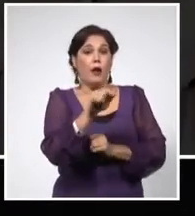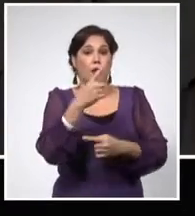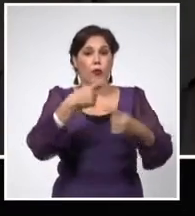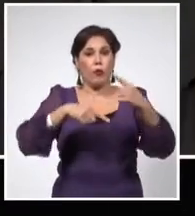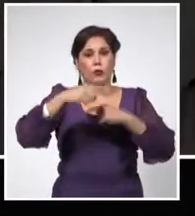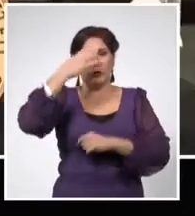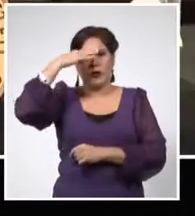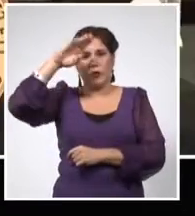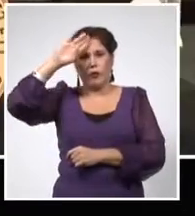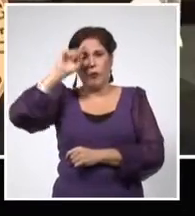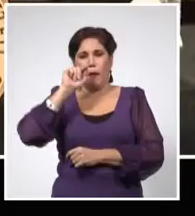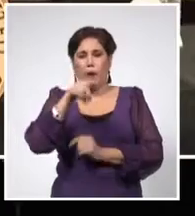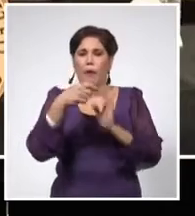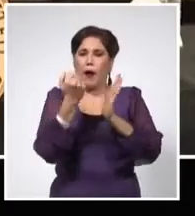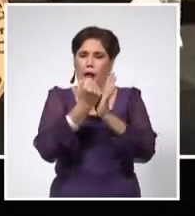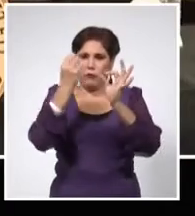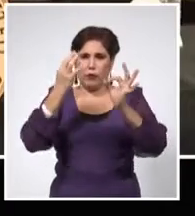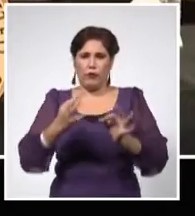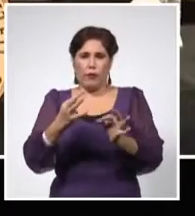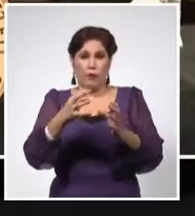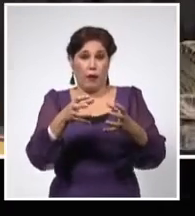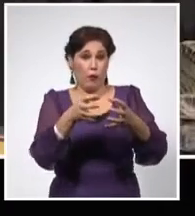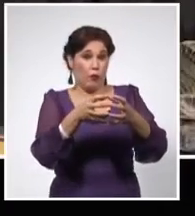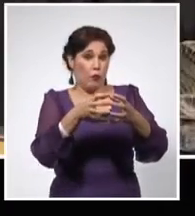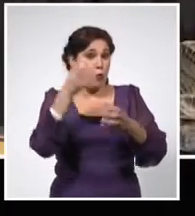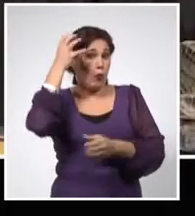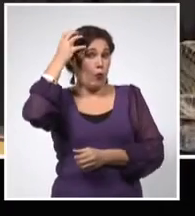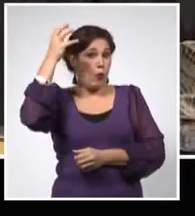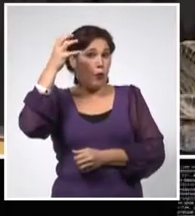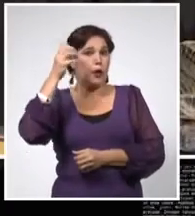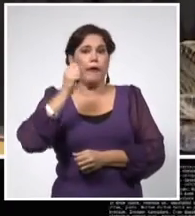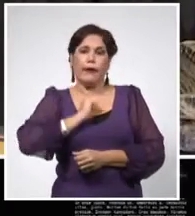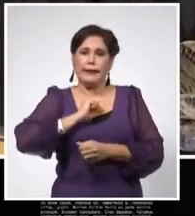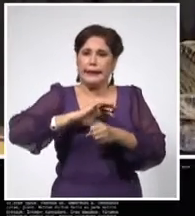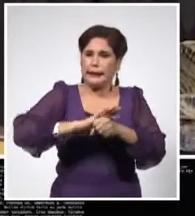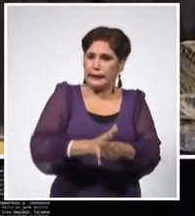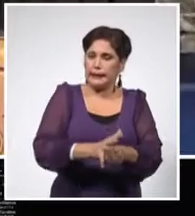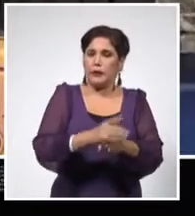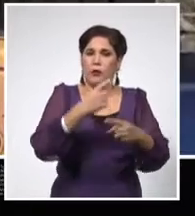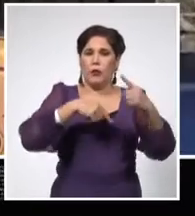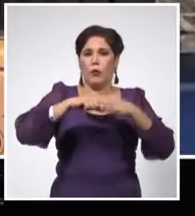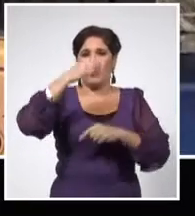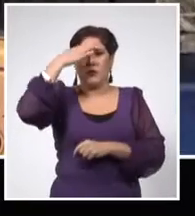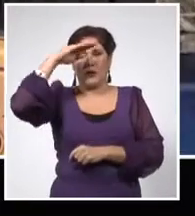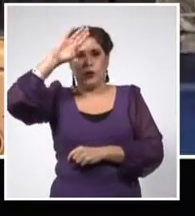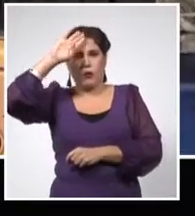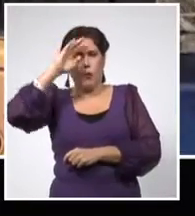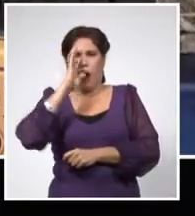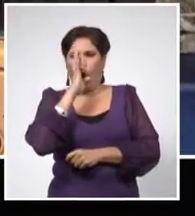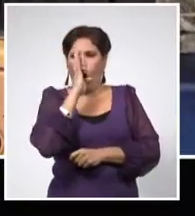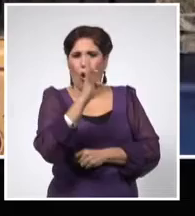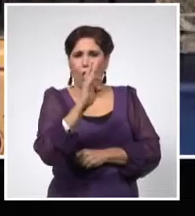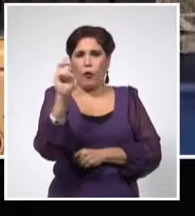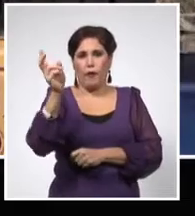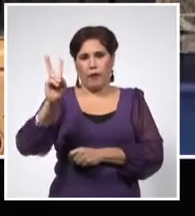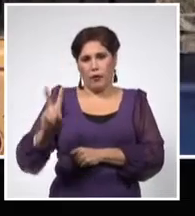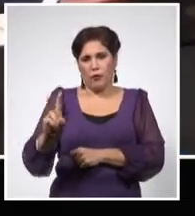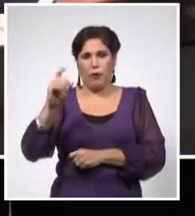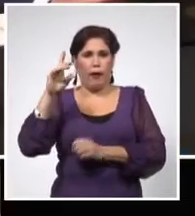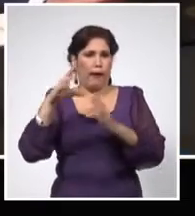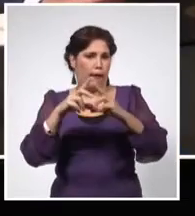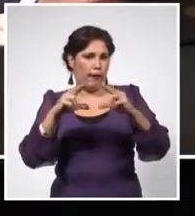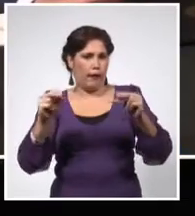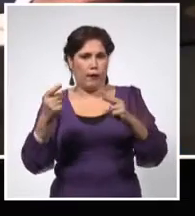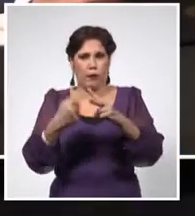isla. Para confirmar la posición de su gobierno belicista y hostil, el magnate enfatizó su odio contra Venezuela, Nicaragua y